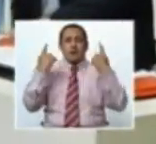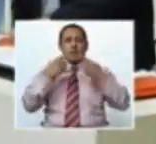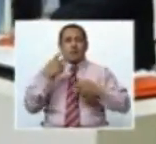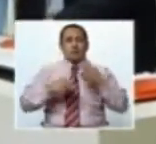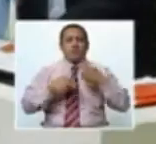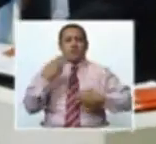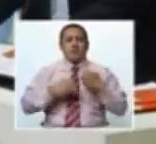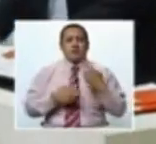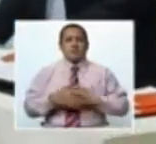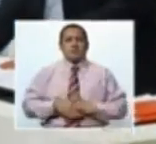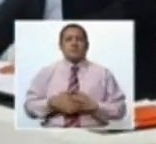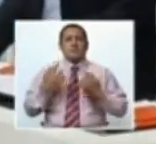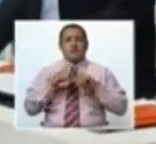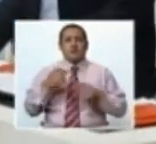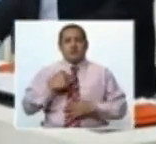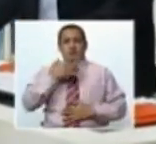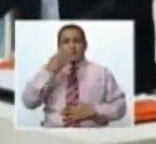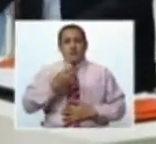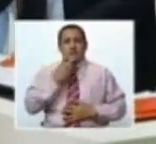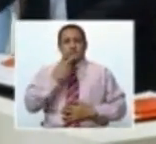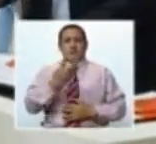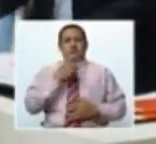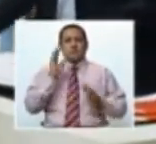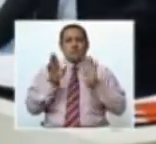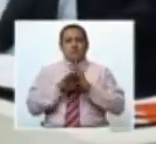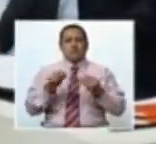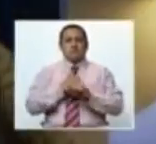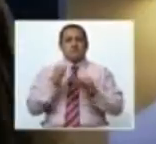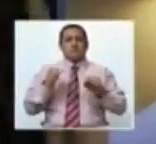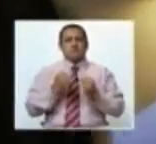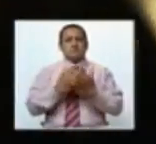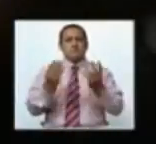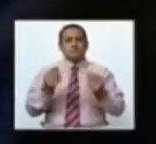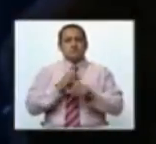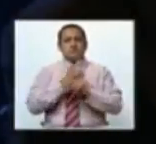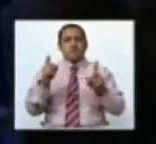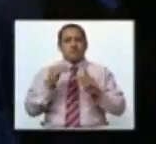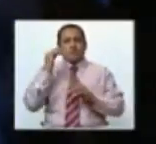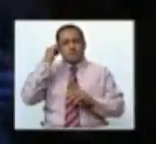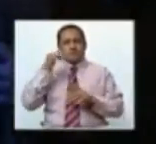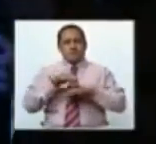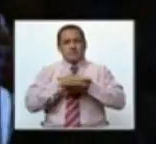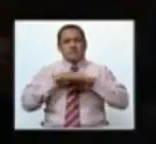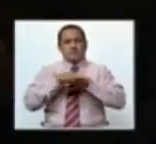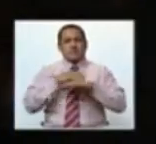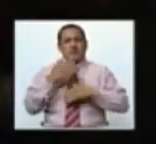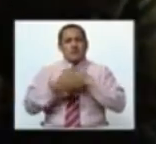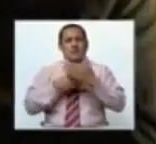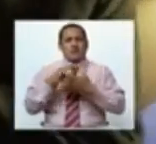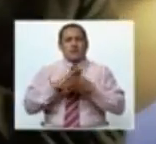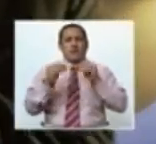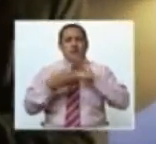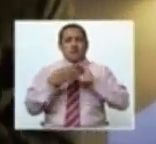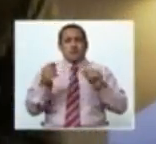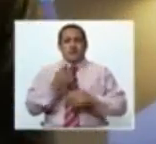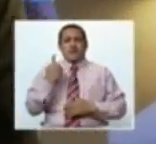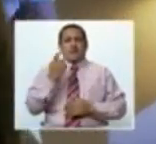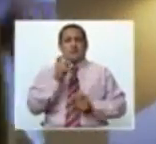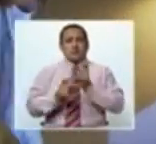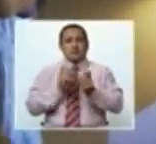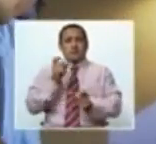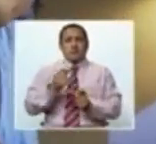alguna desavenencia. Lo cierto es que diera la impresión que todavía sin haber madurado la idea en la larga línea de la historia